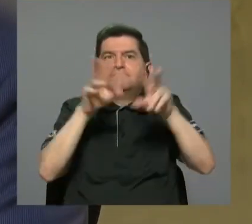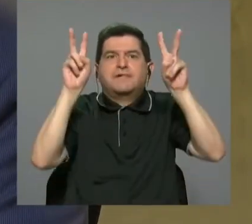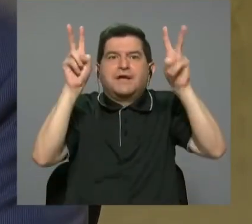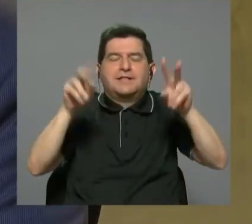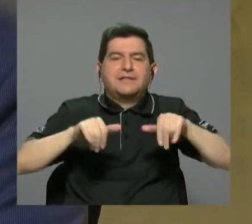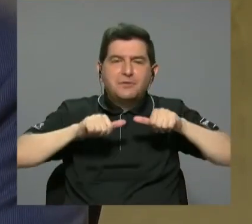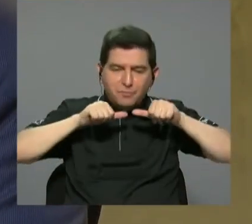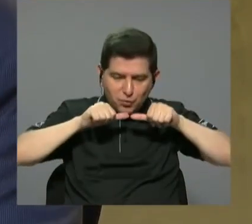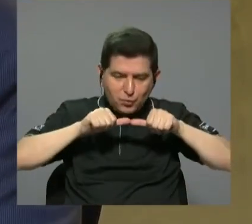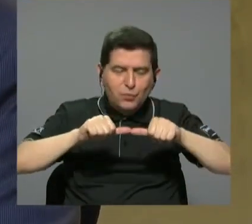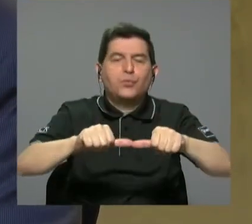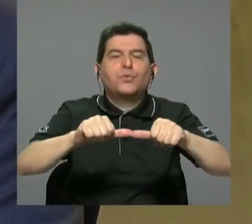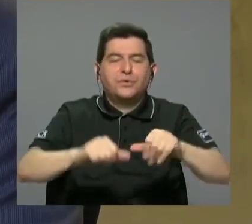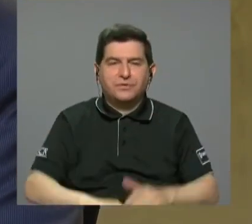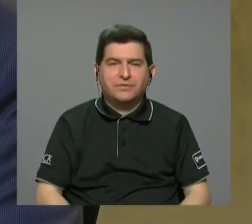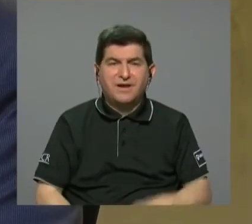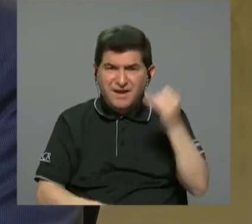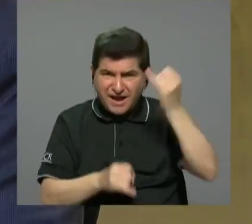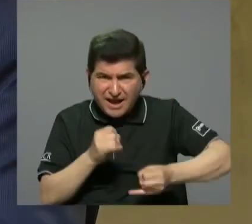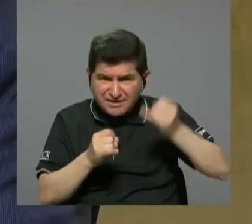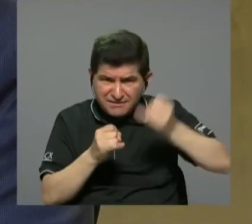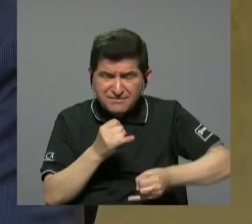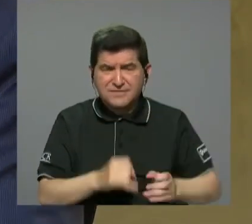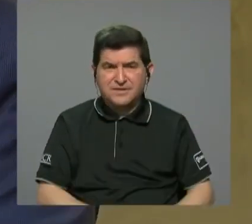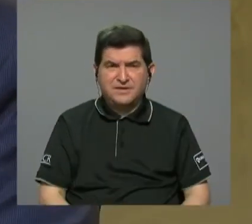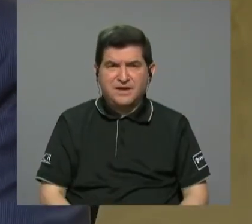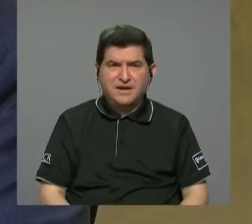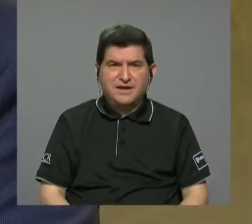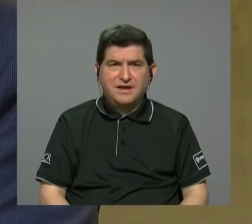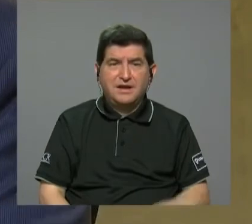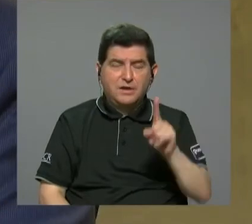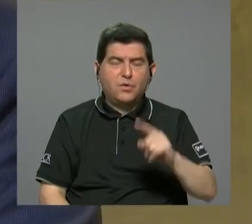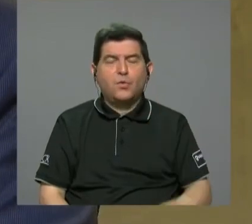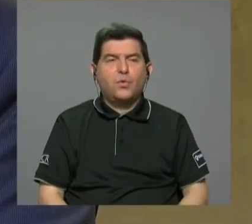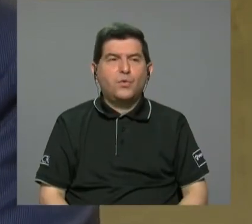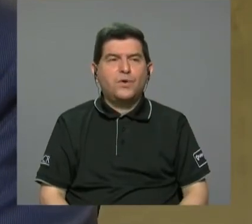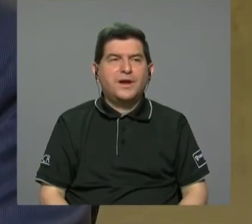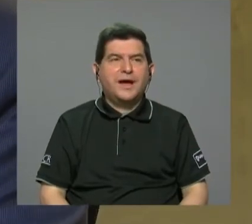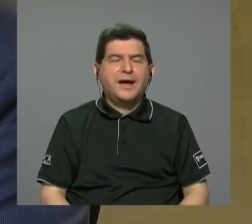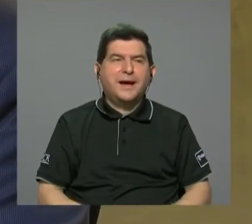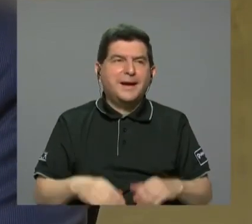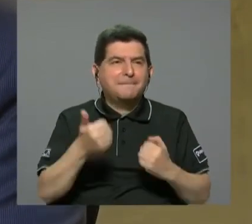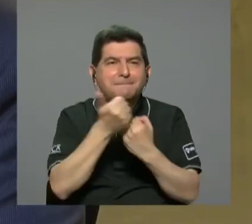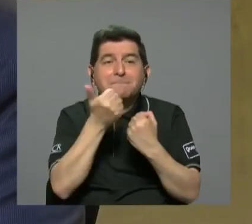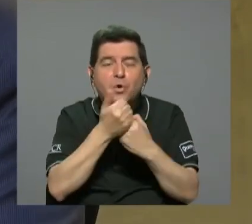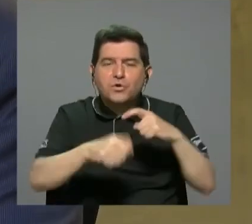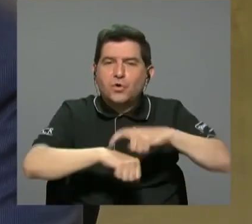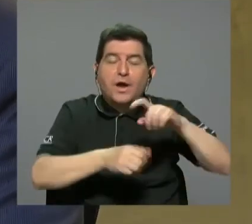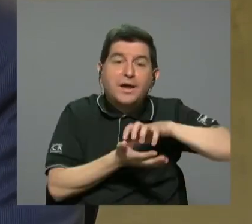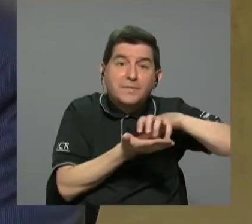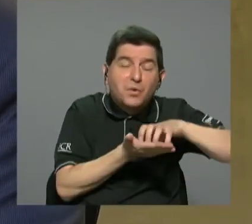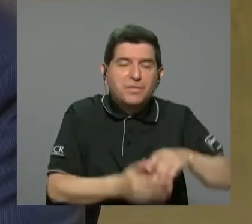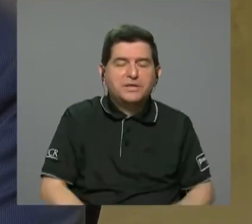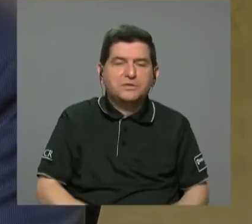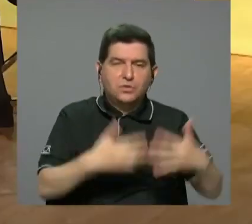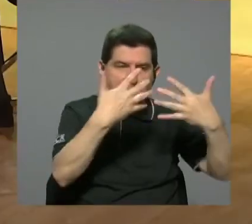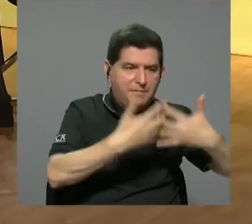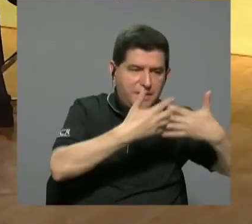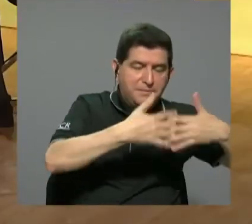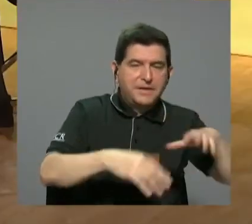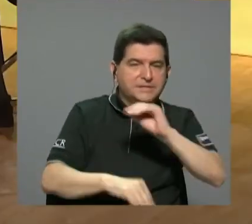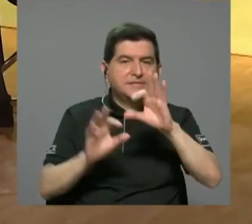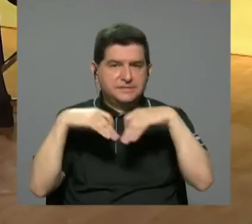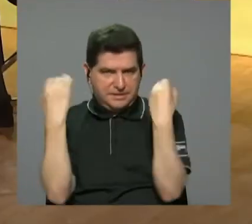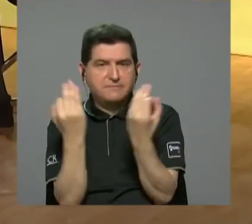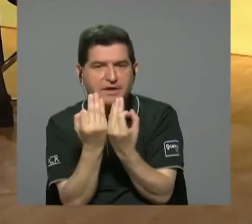la sostenibilidad, ¿verdad? Es al final de cuentas el que le da un colchón en la incertidumbre a empresas y a familias. Y